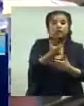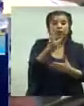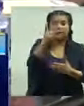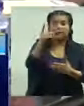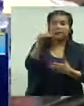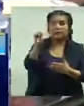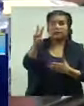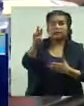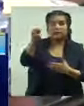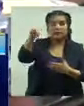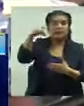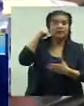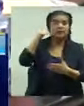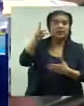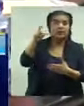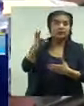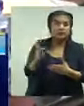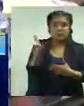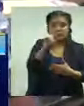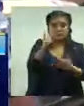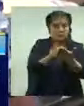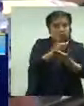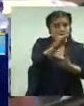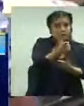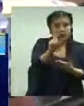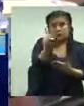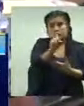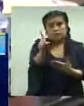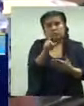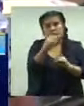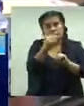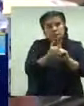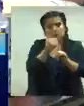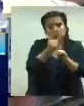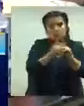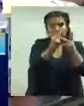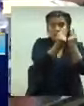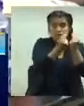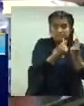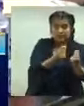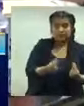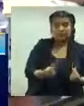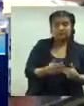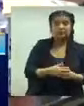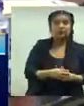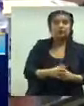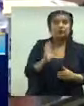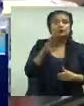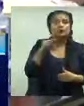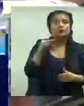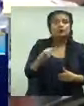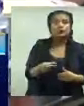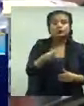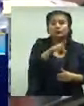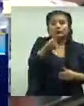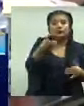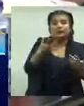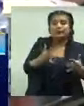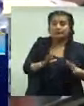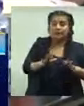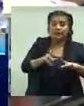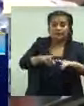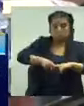pagado, porque insisto, devengado no pagado no debería generarle un problema de techo presupuestario. porque ustedes simplemente